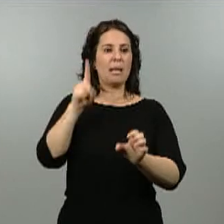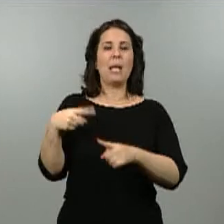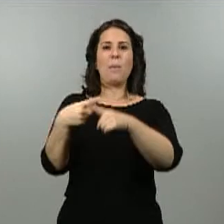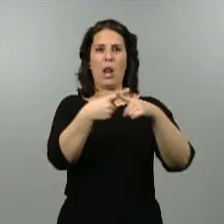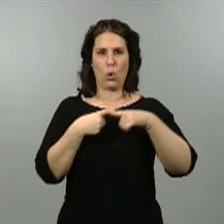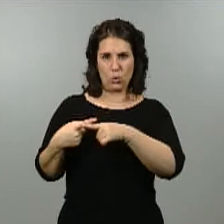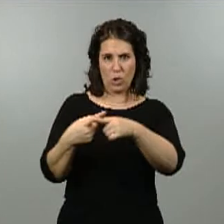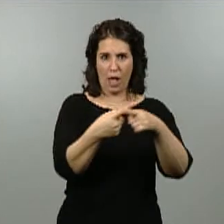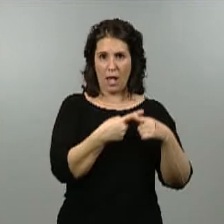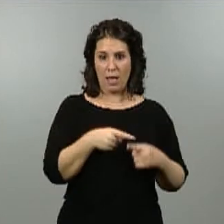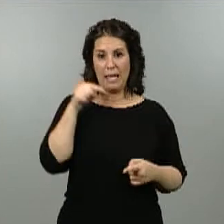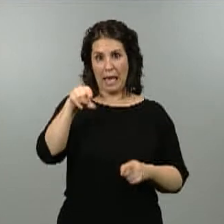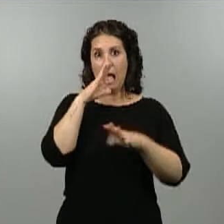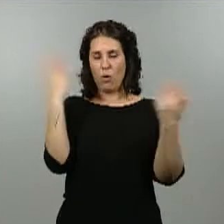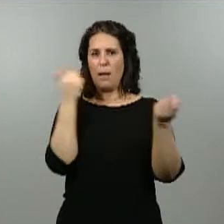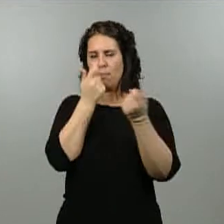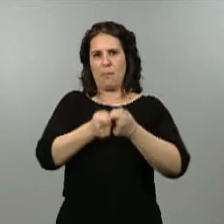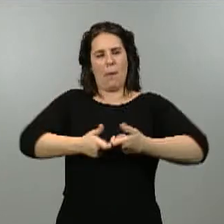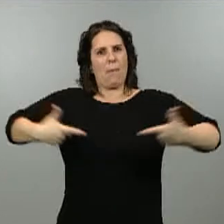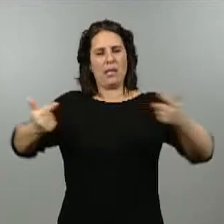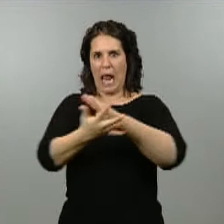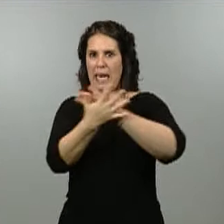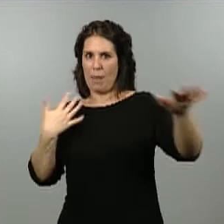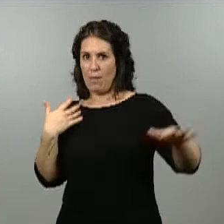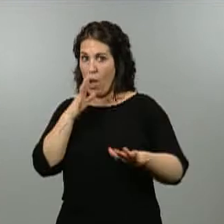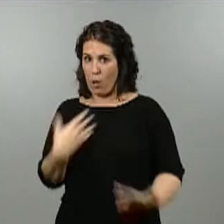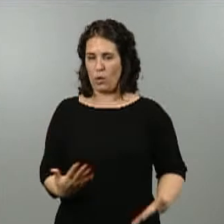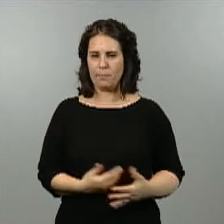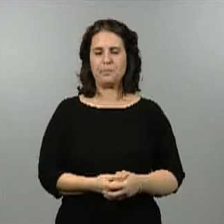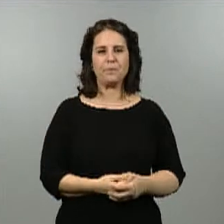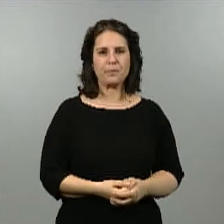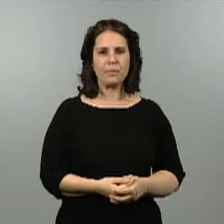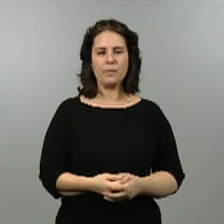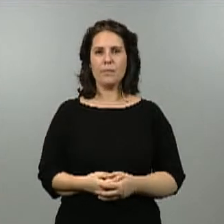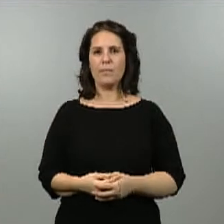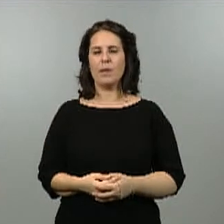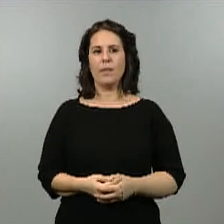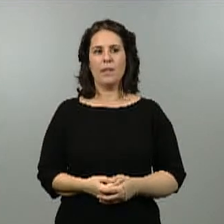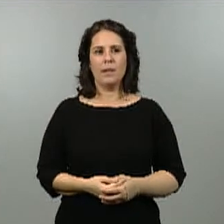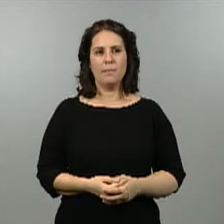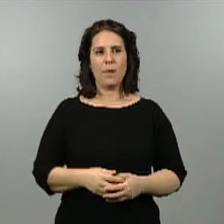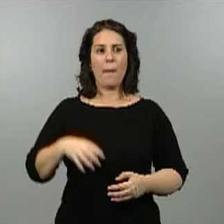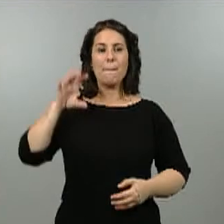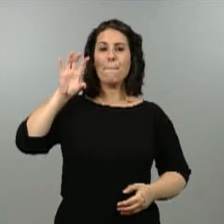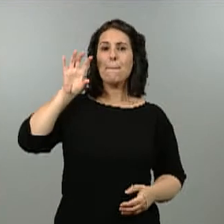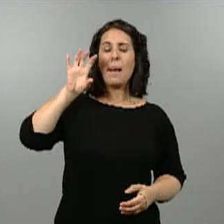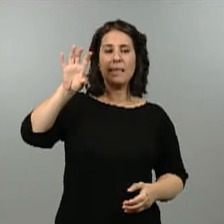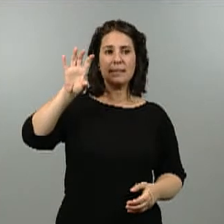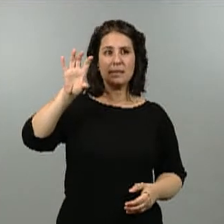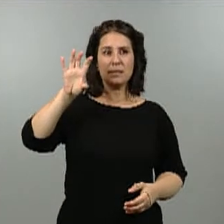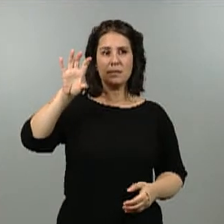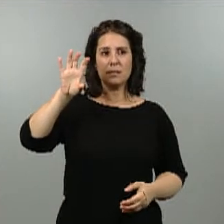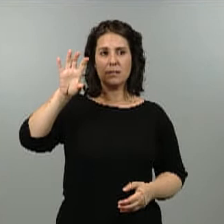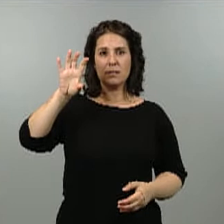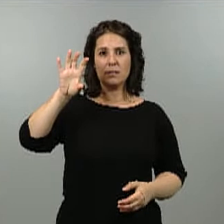más rápidamente. A nivel global, el país que más está progresando